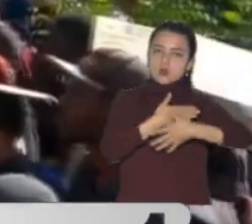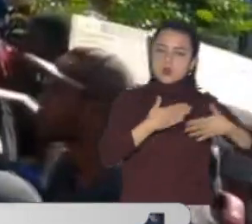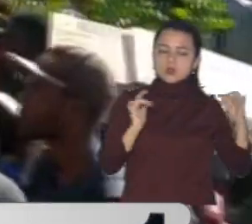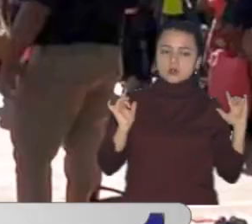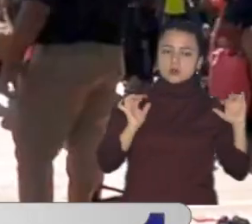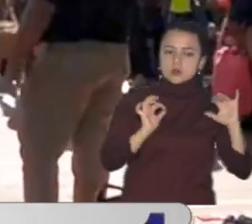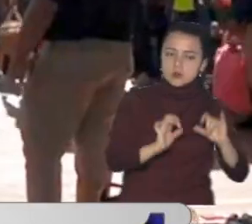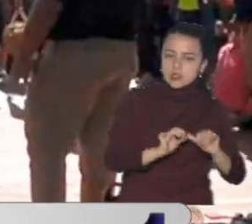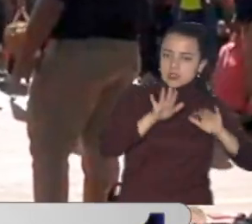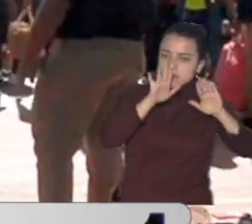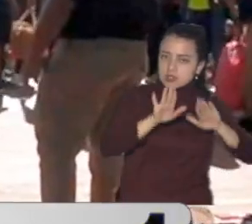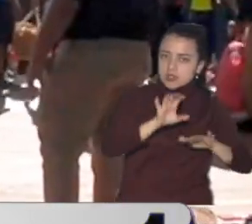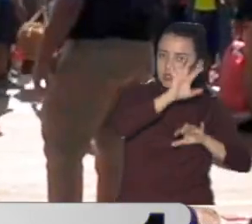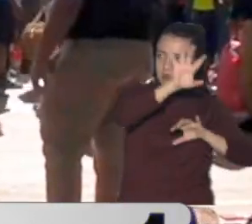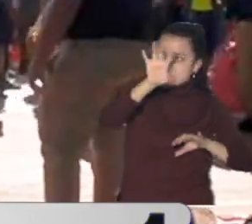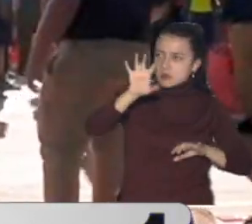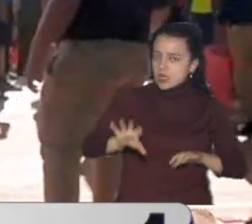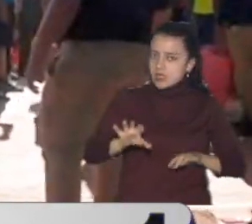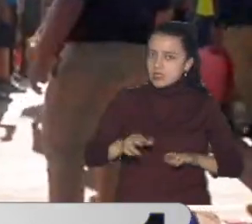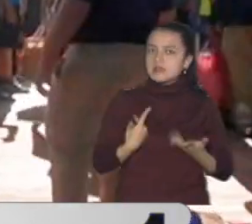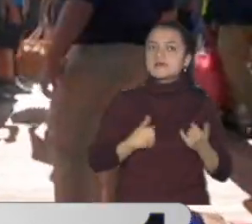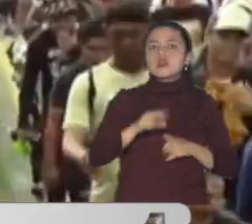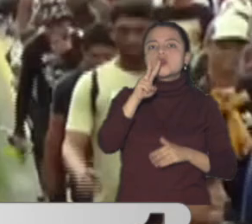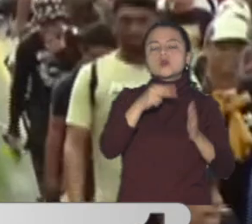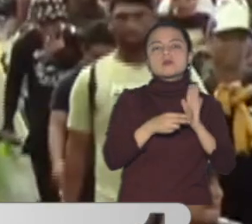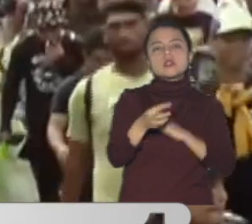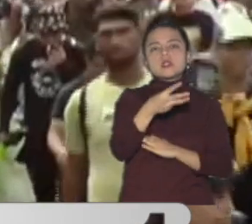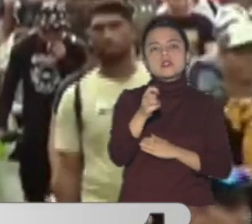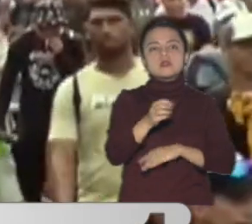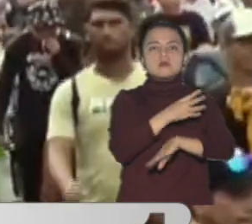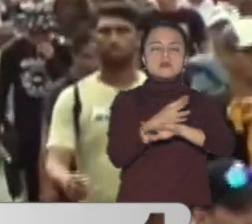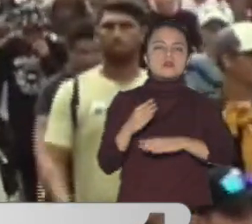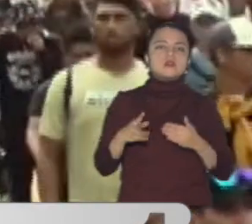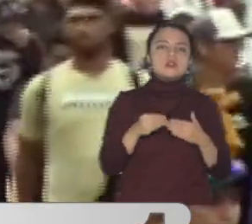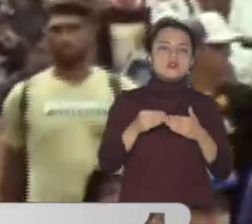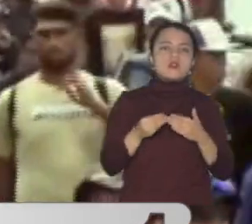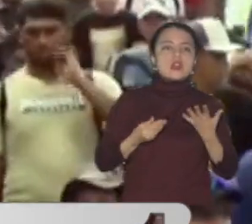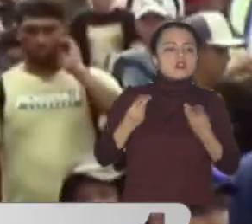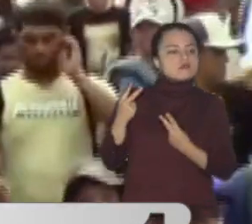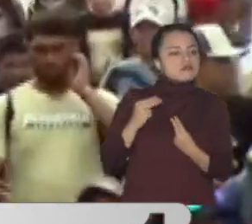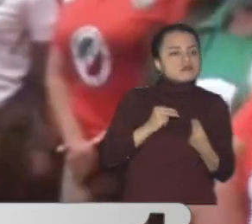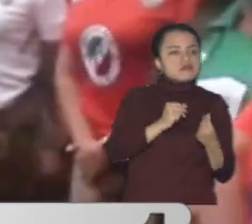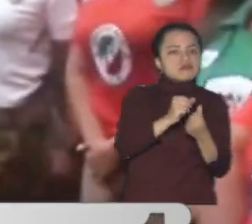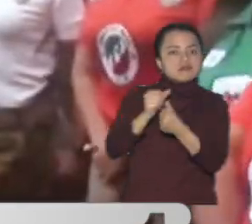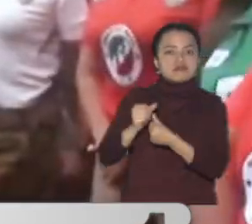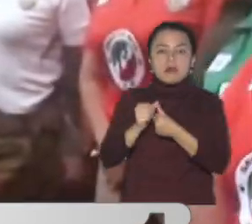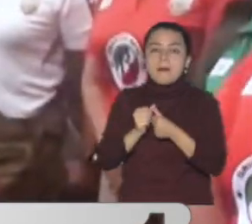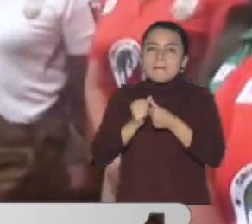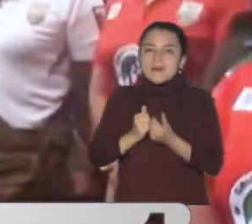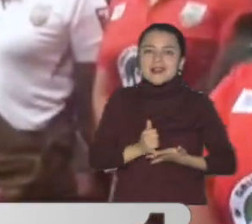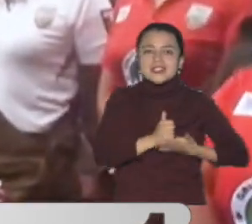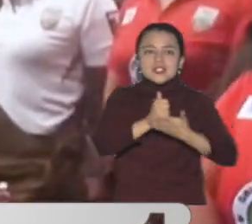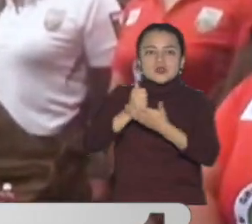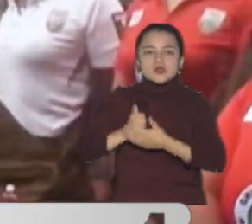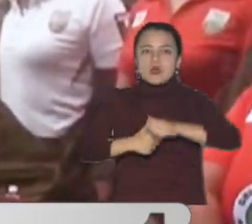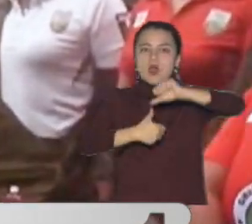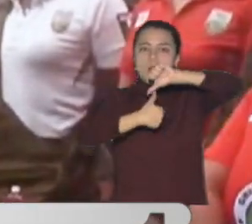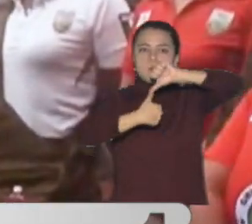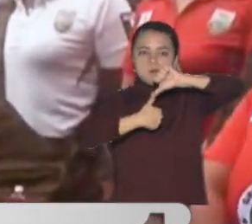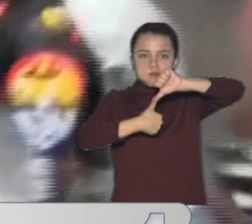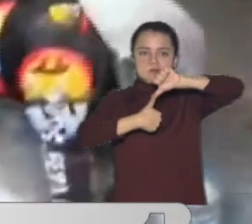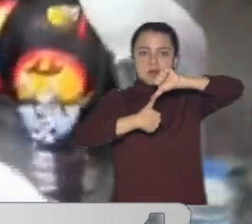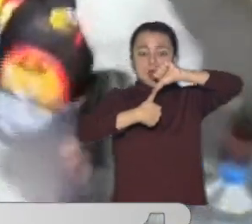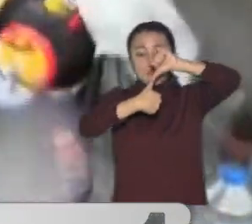totalizarán los 3.200 millones de dólares de capital privado para el denominado Triángulo Norte de Centroamérica, de donde proceden la mayoría de los